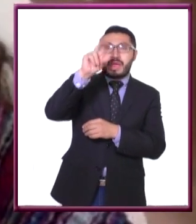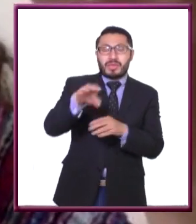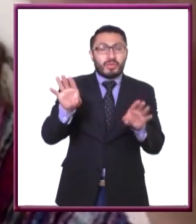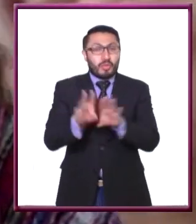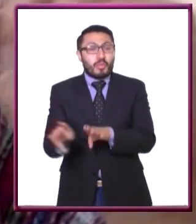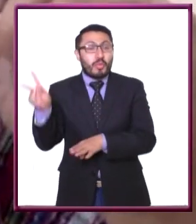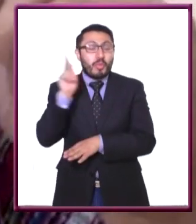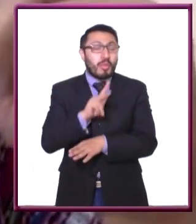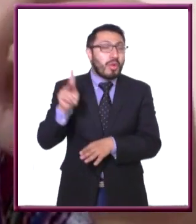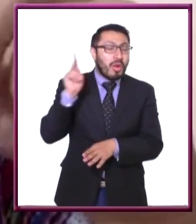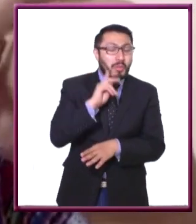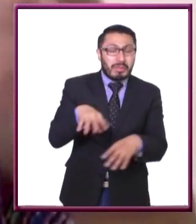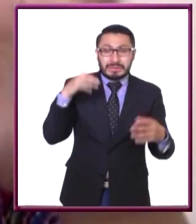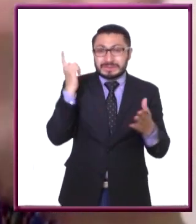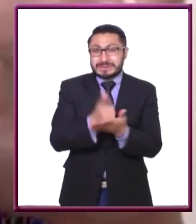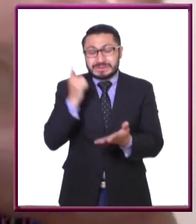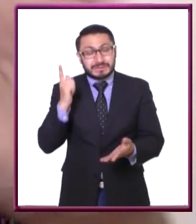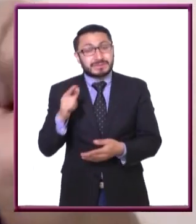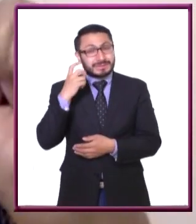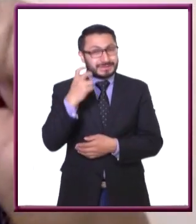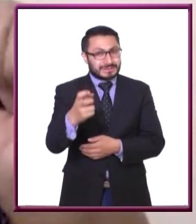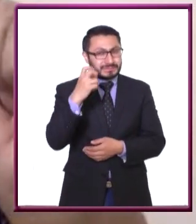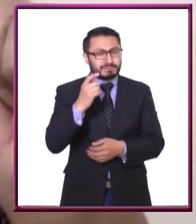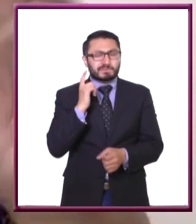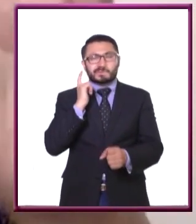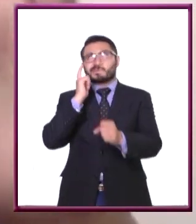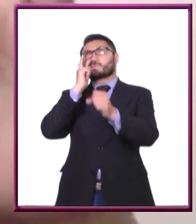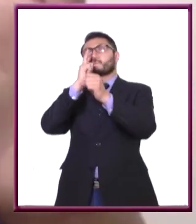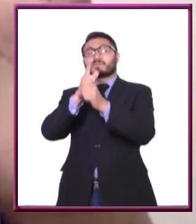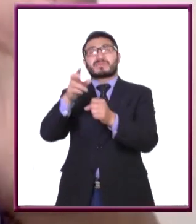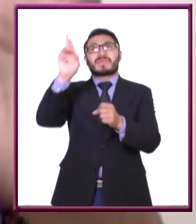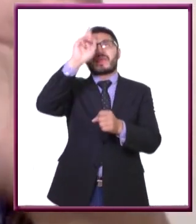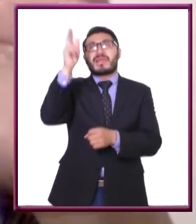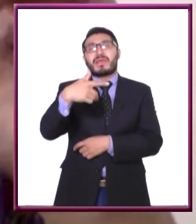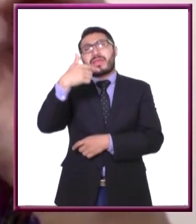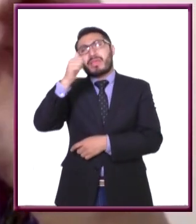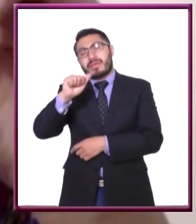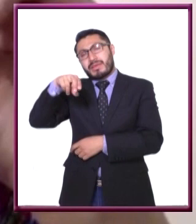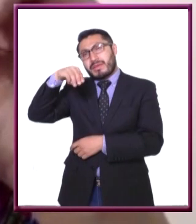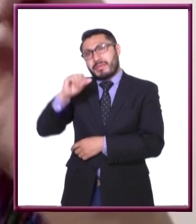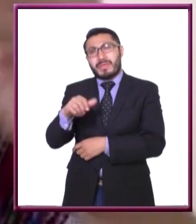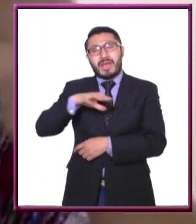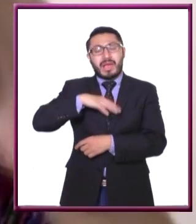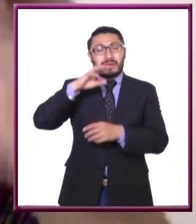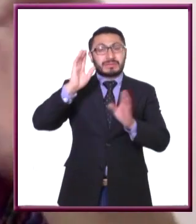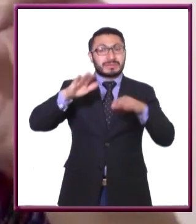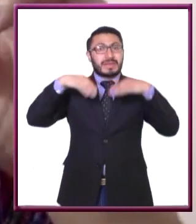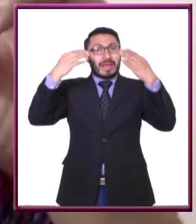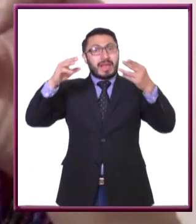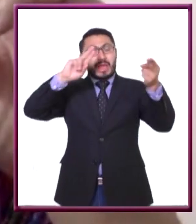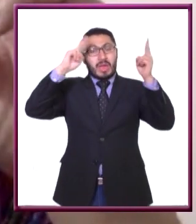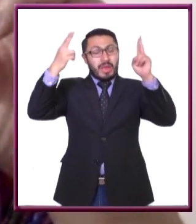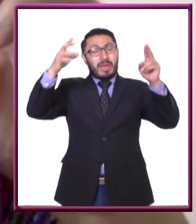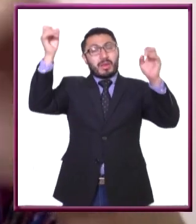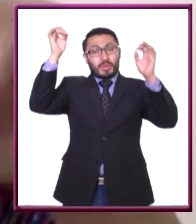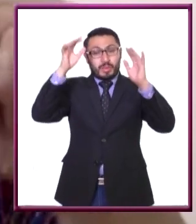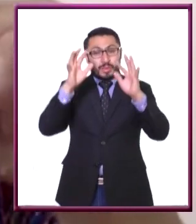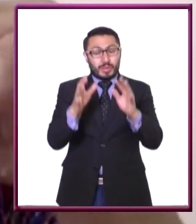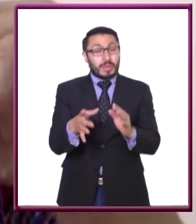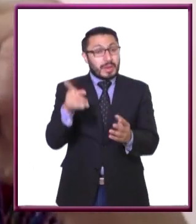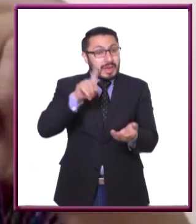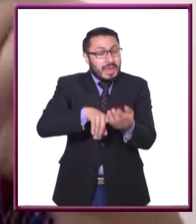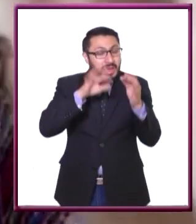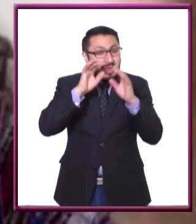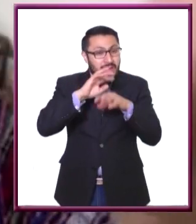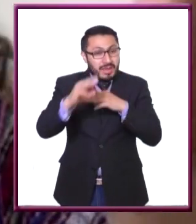pruebas nucleares. Entonces, lo que se dieron cuenta es que había emisión de rayos gamma que venía de afuera de la Tierra